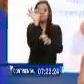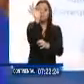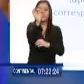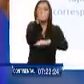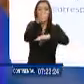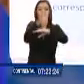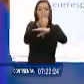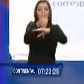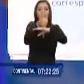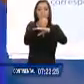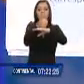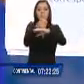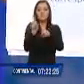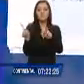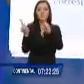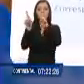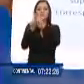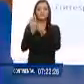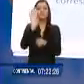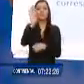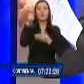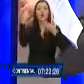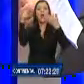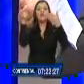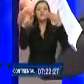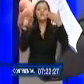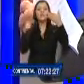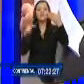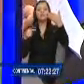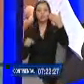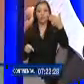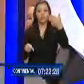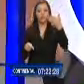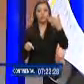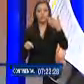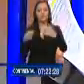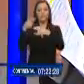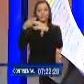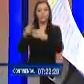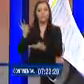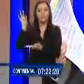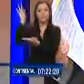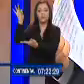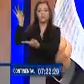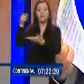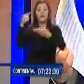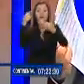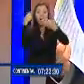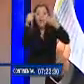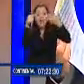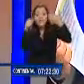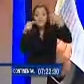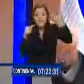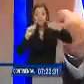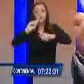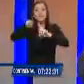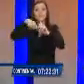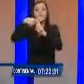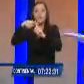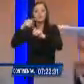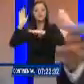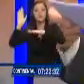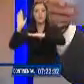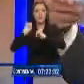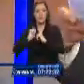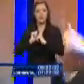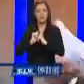cuando corresponda con apego al orden de su calificación y designación. Calificación y designación, un acto jurídico